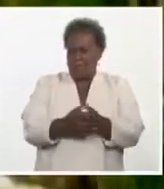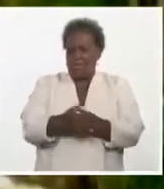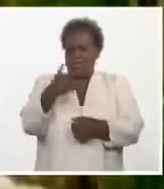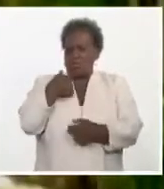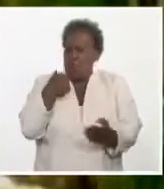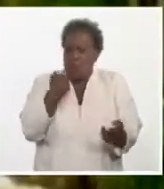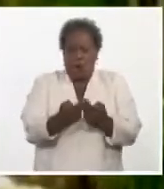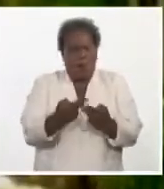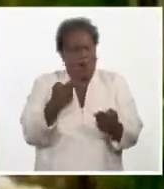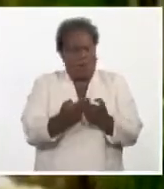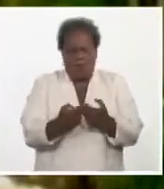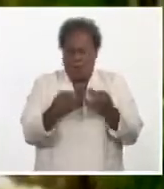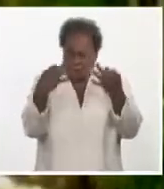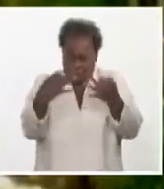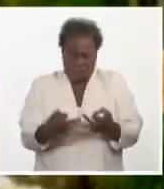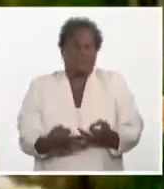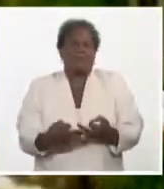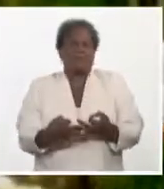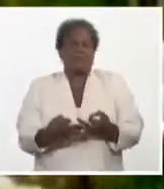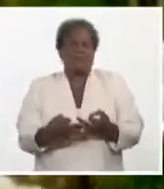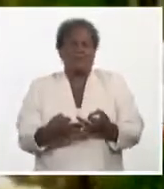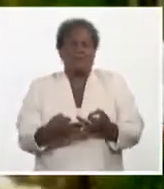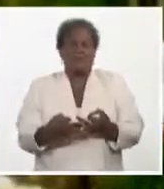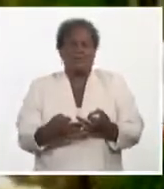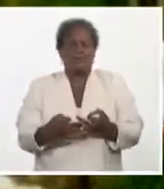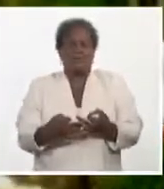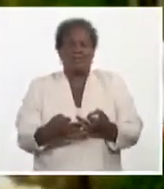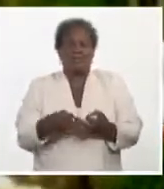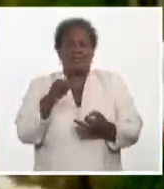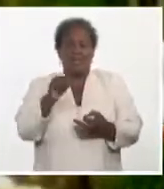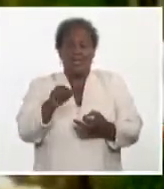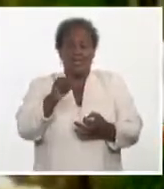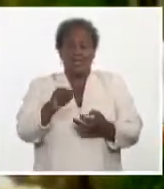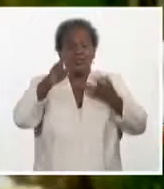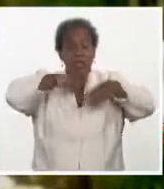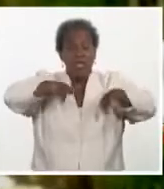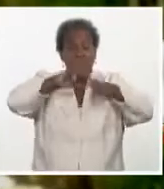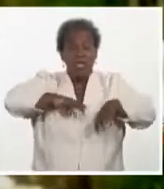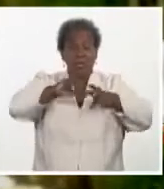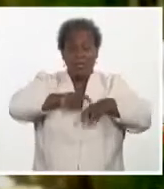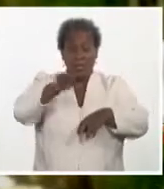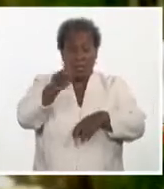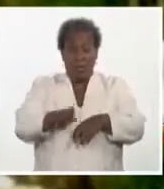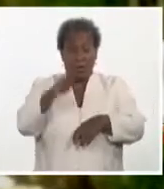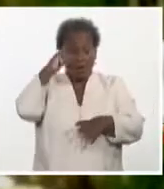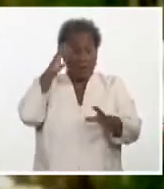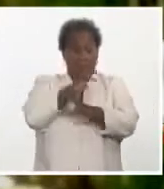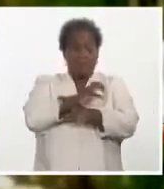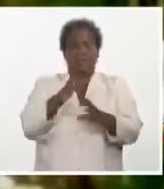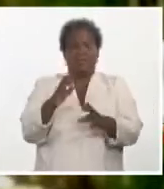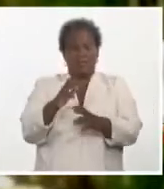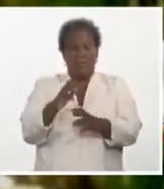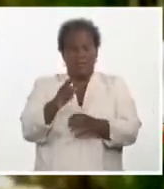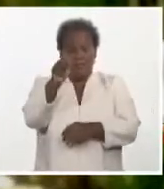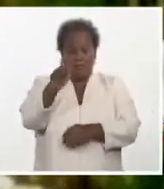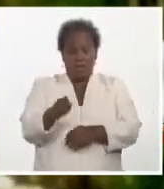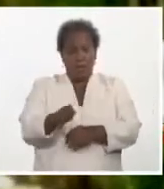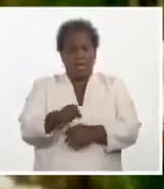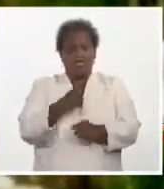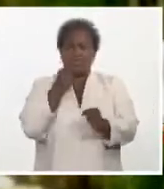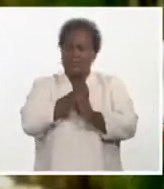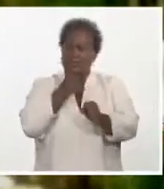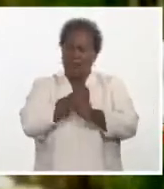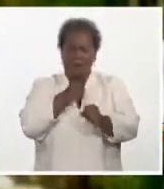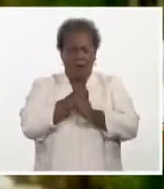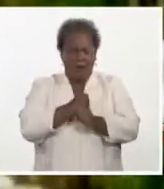confianza en esos grandes investigadores, por qué decirlo así, y gente muy dedicada que nosotros